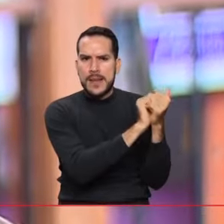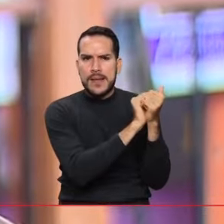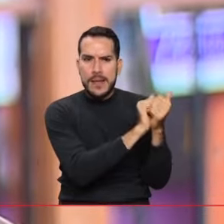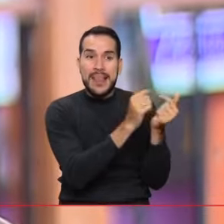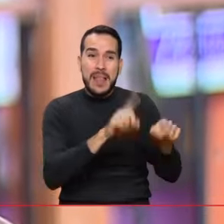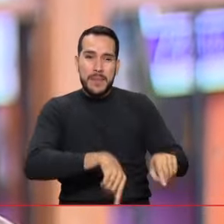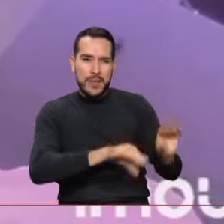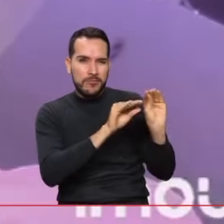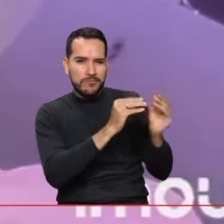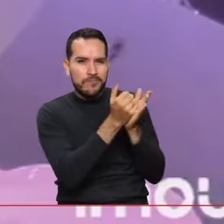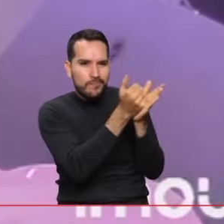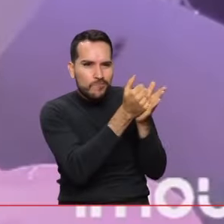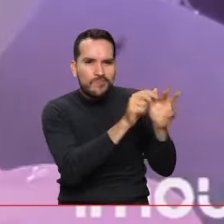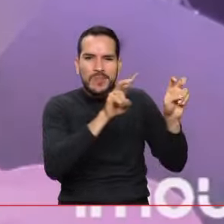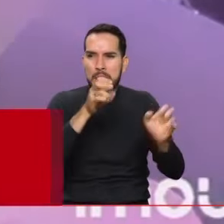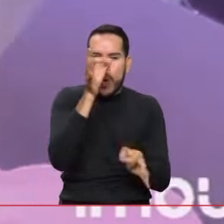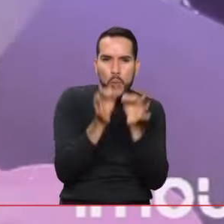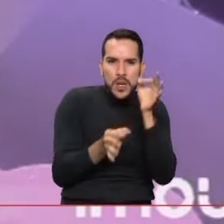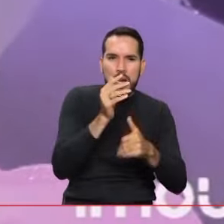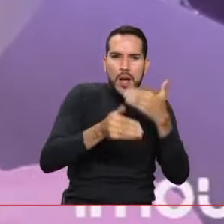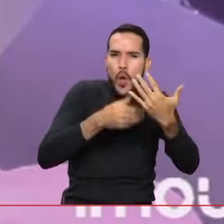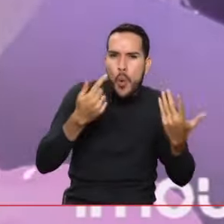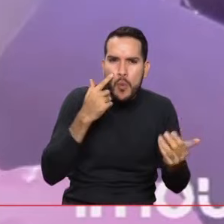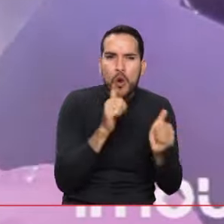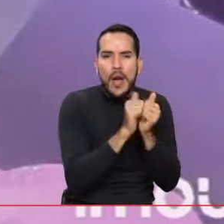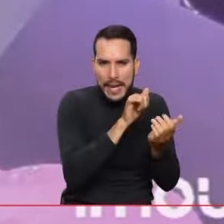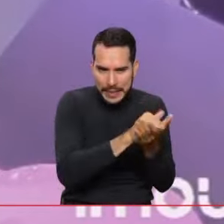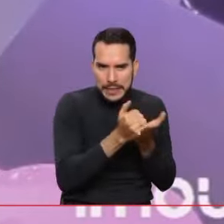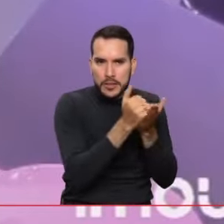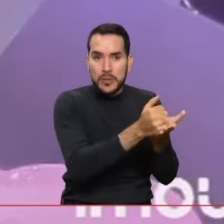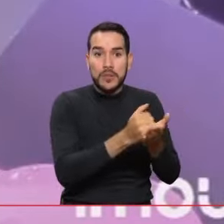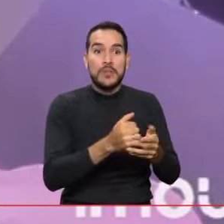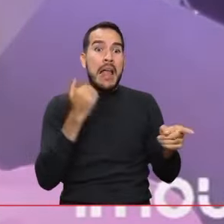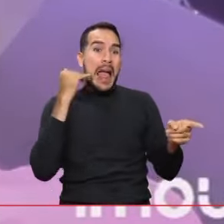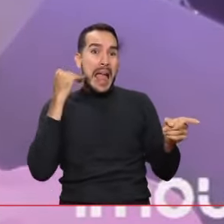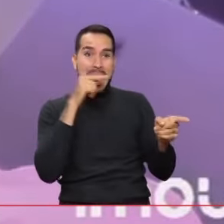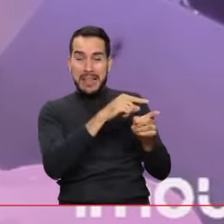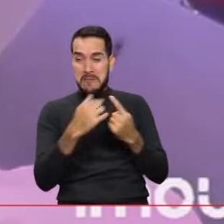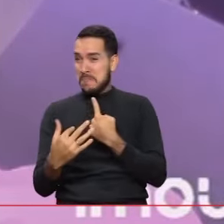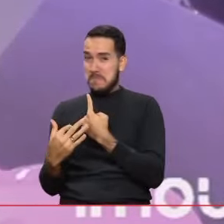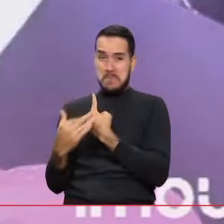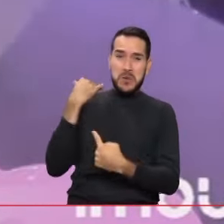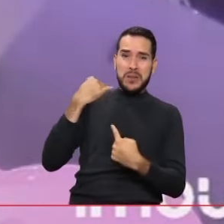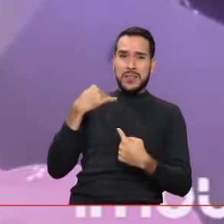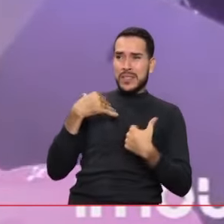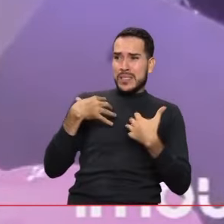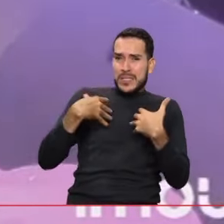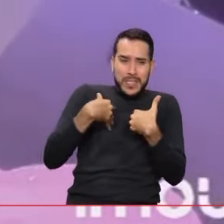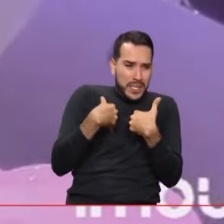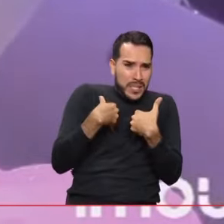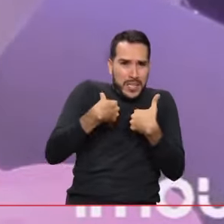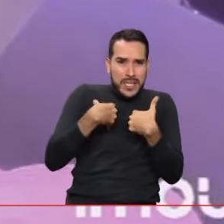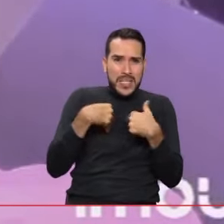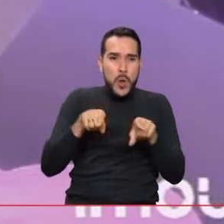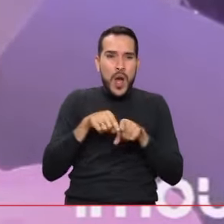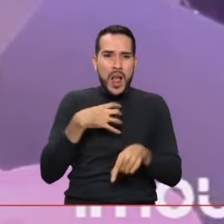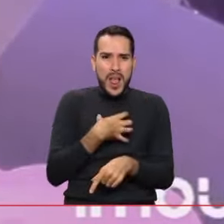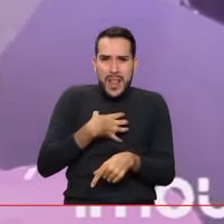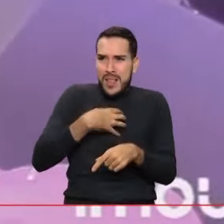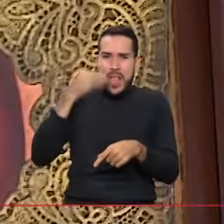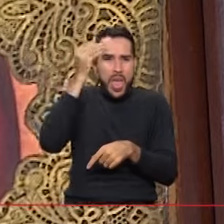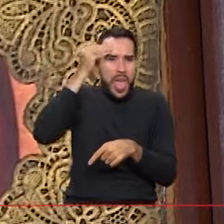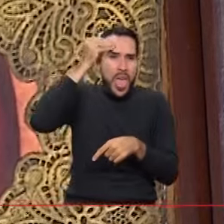hacerle seguimiento al caso. El aterrador ataque provocó en la joven secuelas emocionales difíciles de superar. Ahora la mujer alza su voz para empoderar a otras víctimas